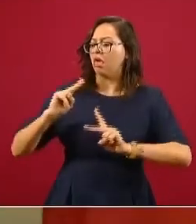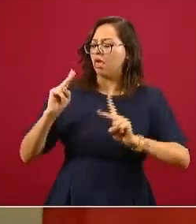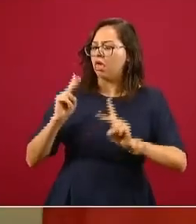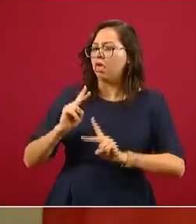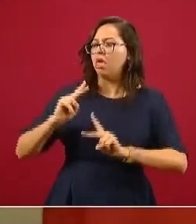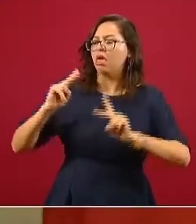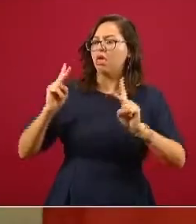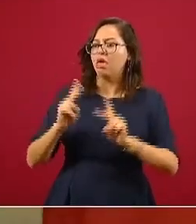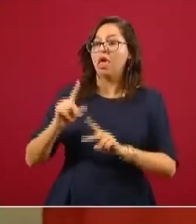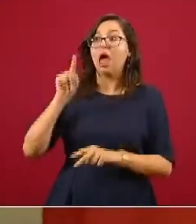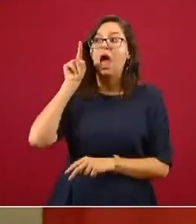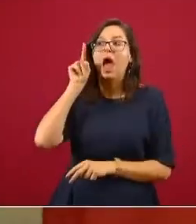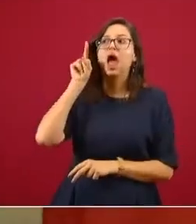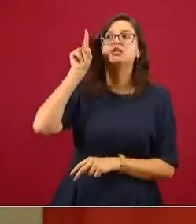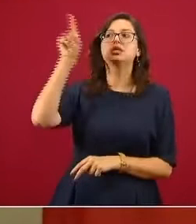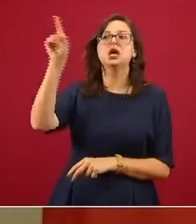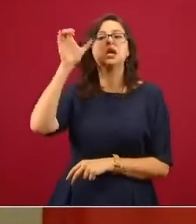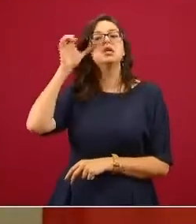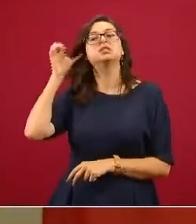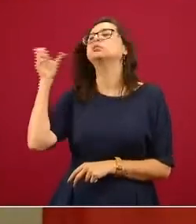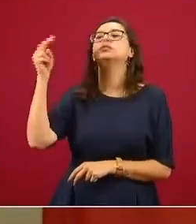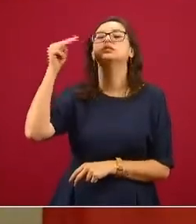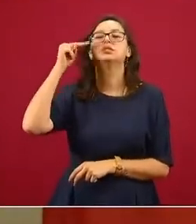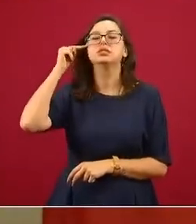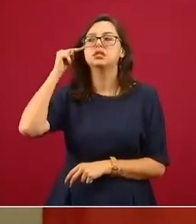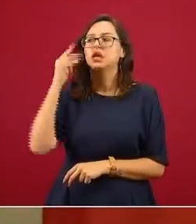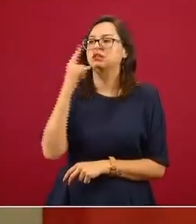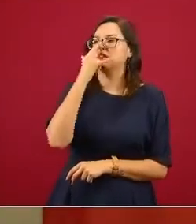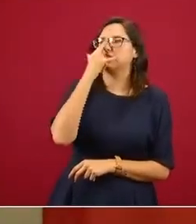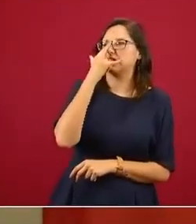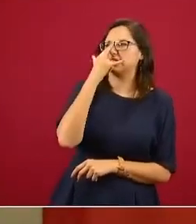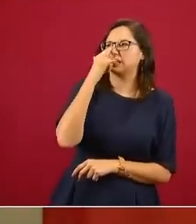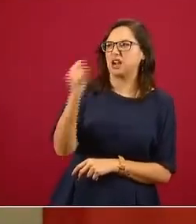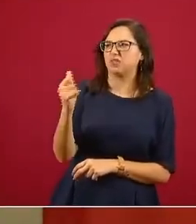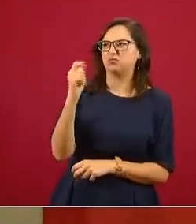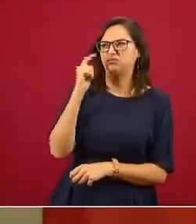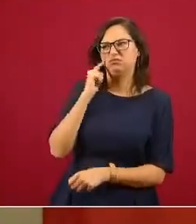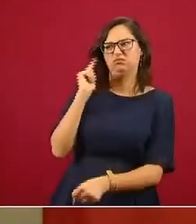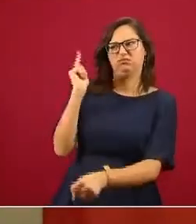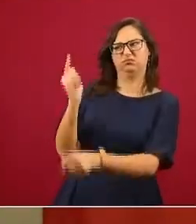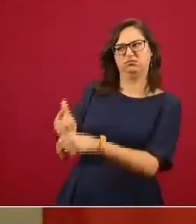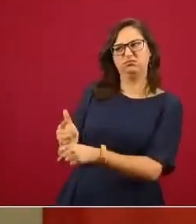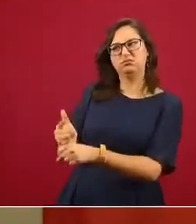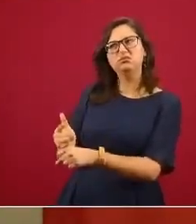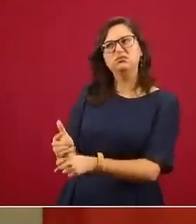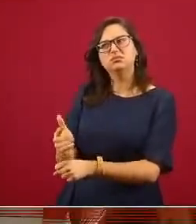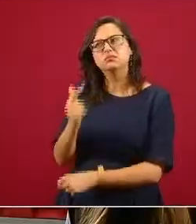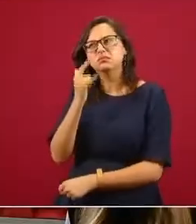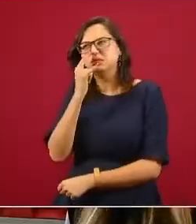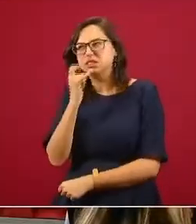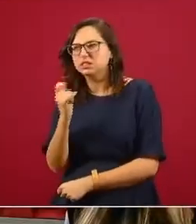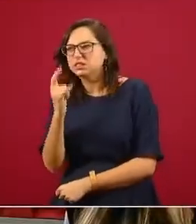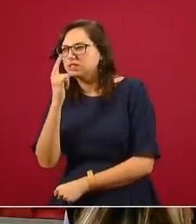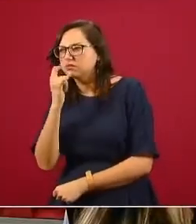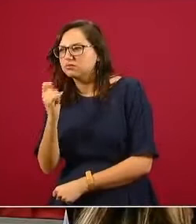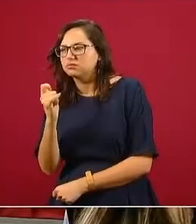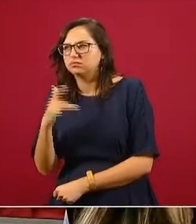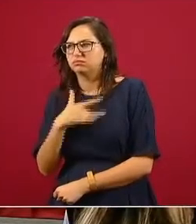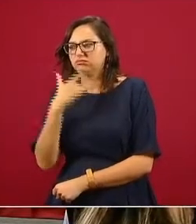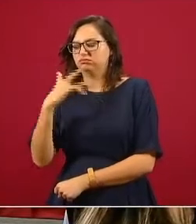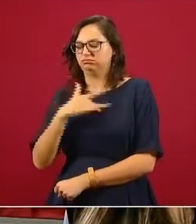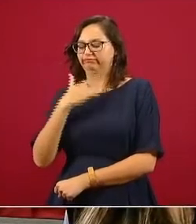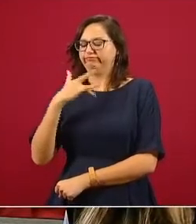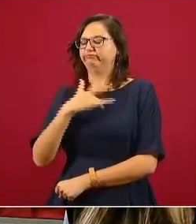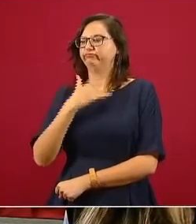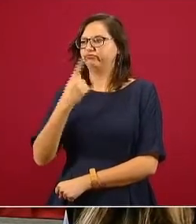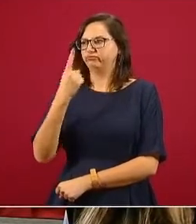China, en Wuhan, provincia de Hubei, China. Esa fue nuestra señal. Y fue nuestra señal porque